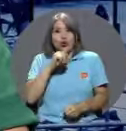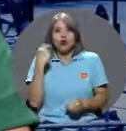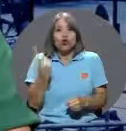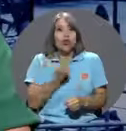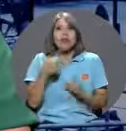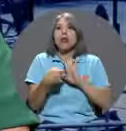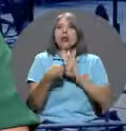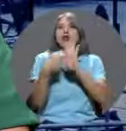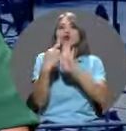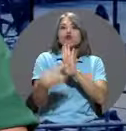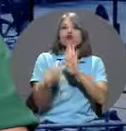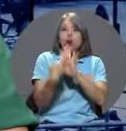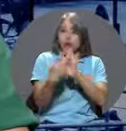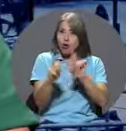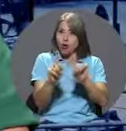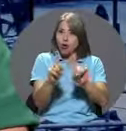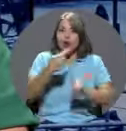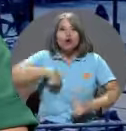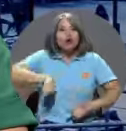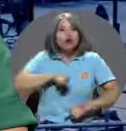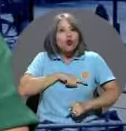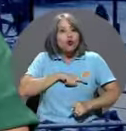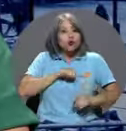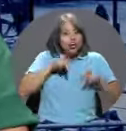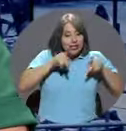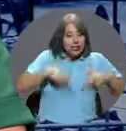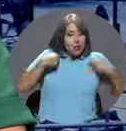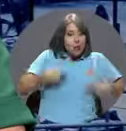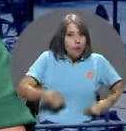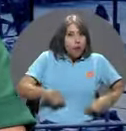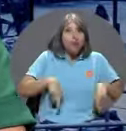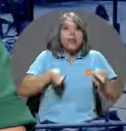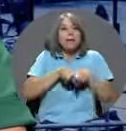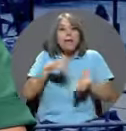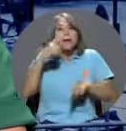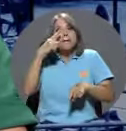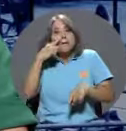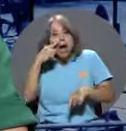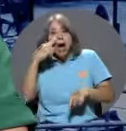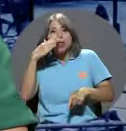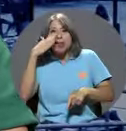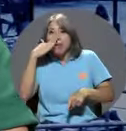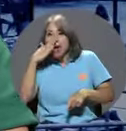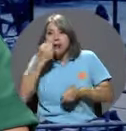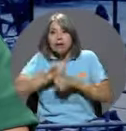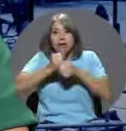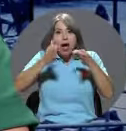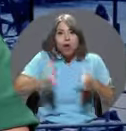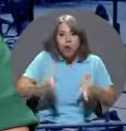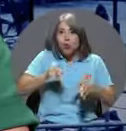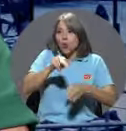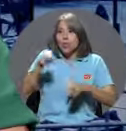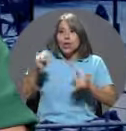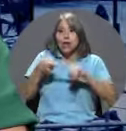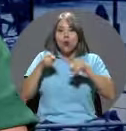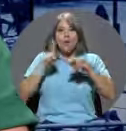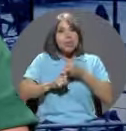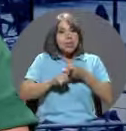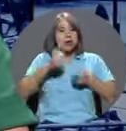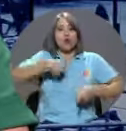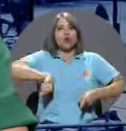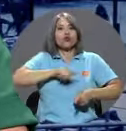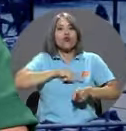forma todos estos ámbitos, todas estas relaciones, todas estas situaciones que vivimos en el trabajo,